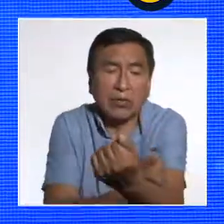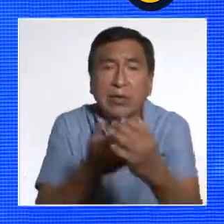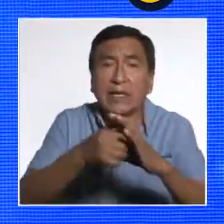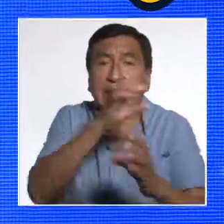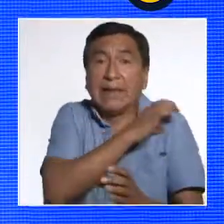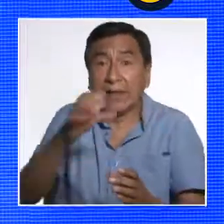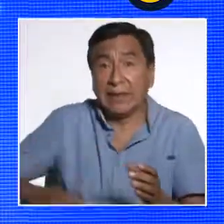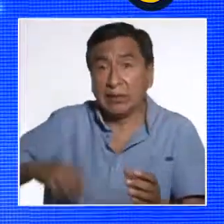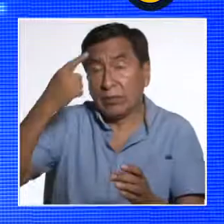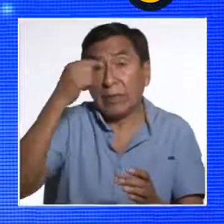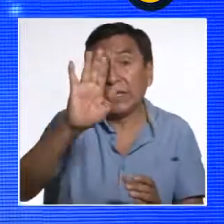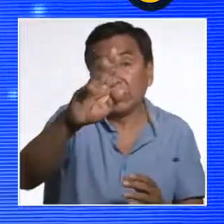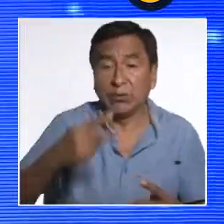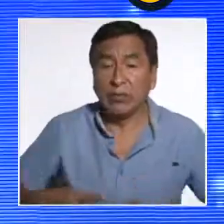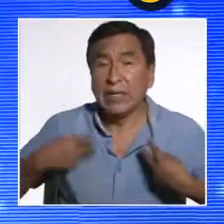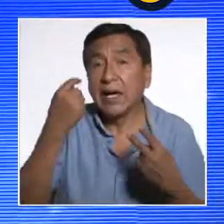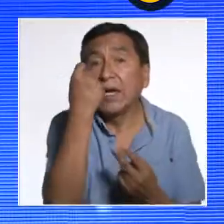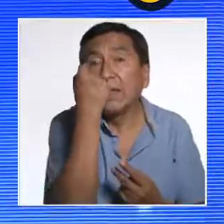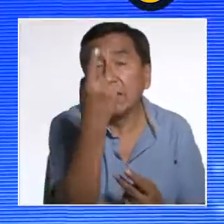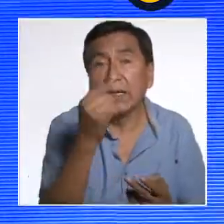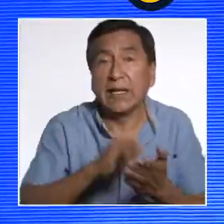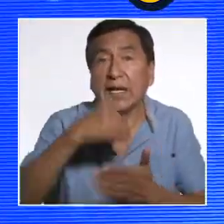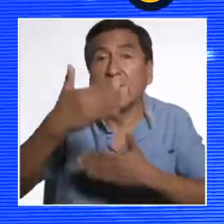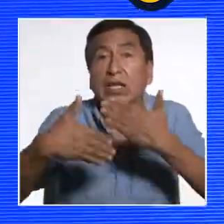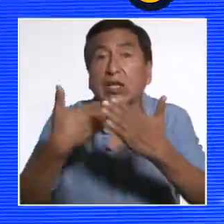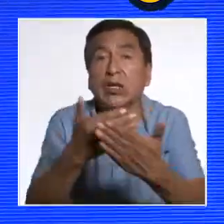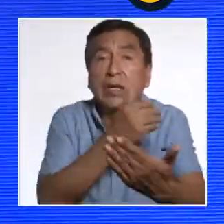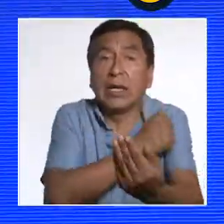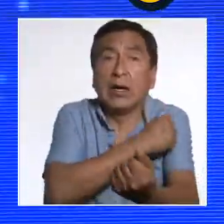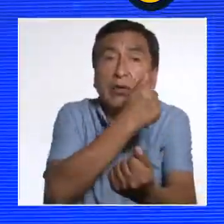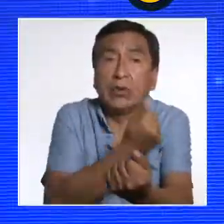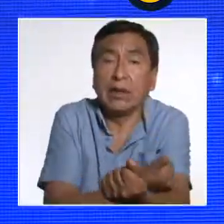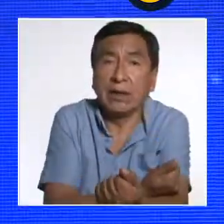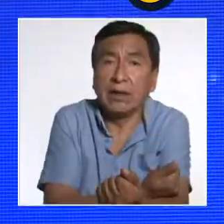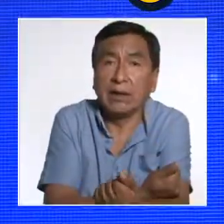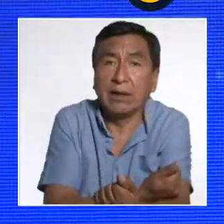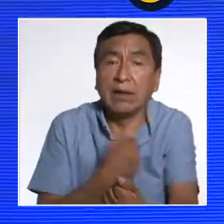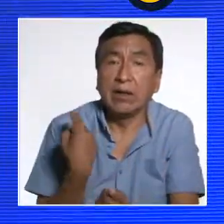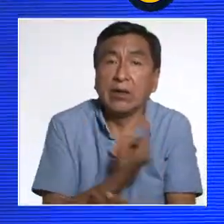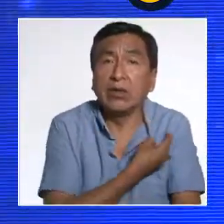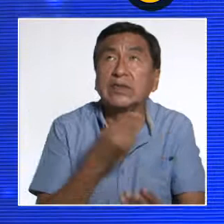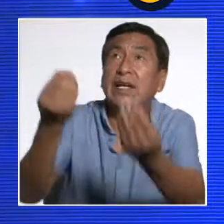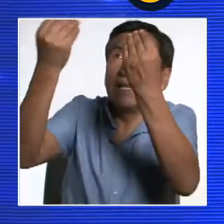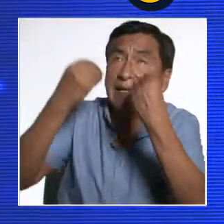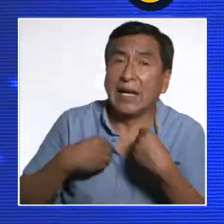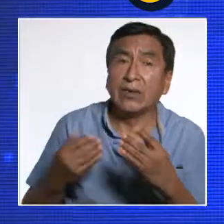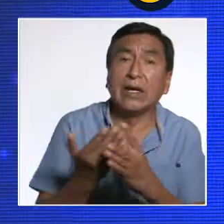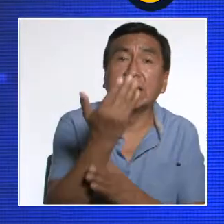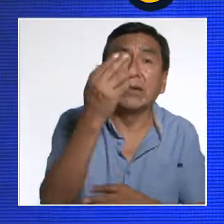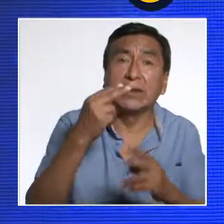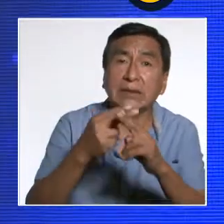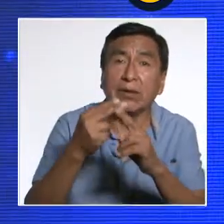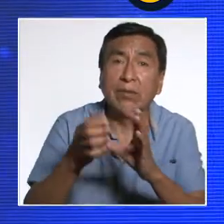vida. Entienda que toda autoridad nos ha sido dada a través del